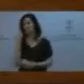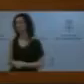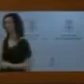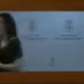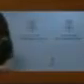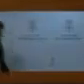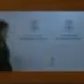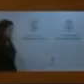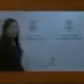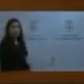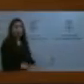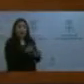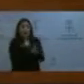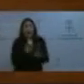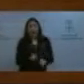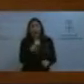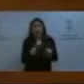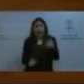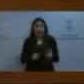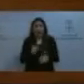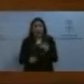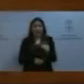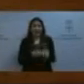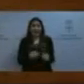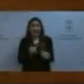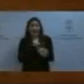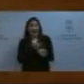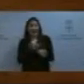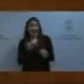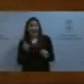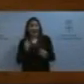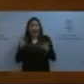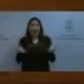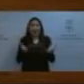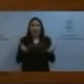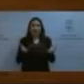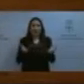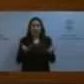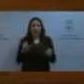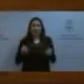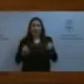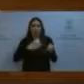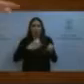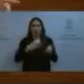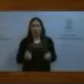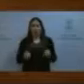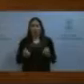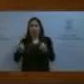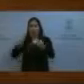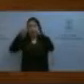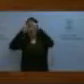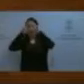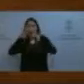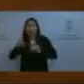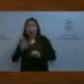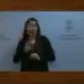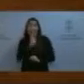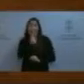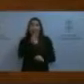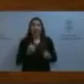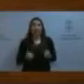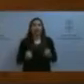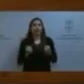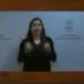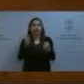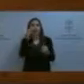terminan optando por coger su propio vehículo y trasladarse al Hospital de Arriondas o dirigirse directamente a Oviedo y a